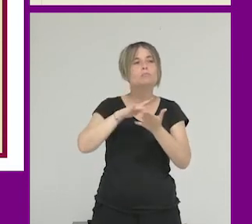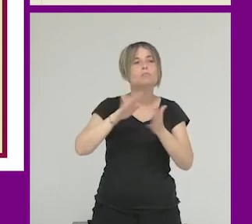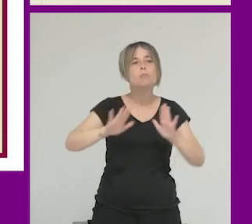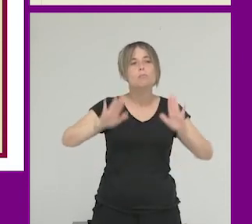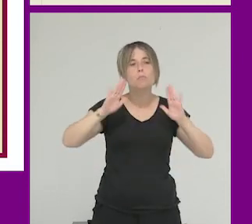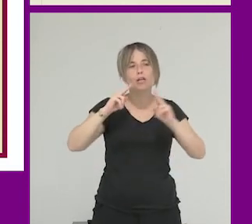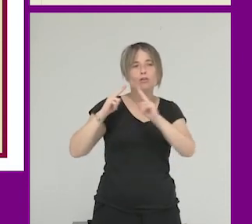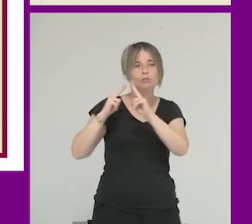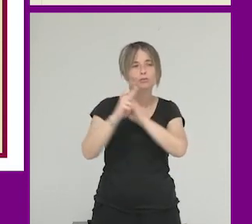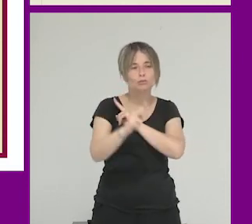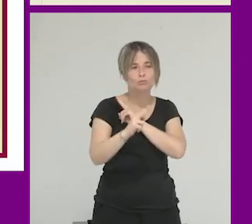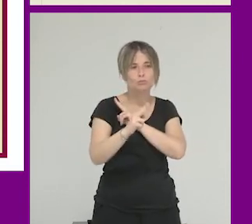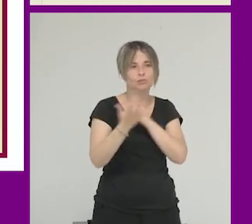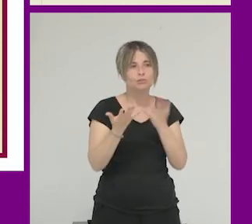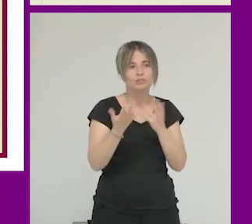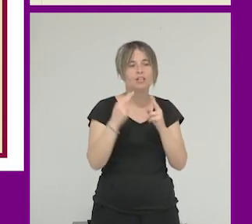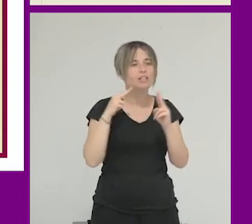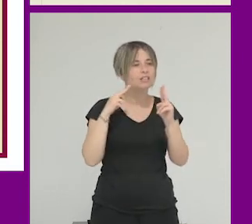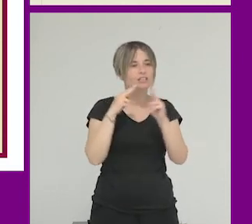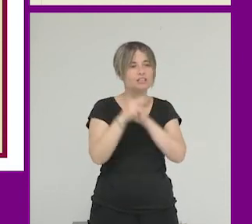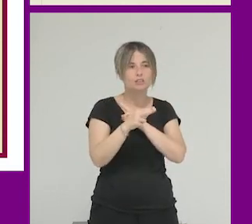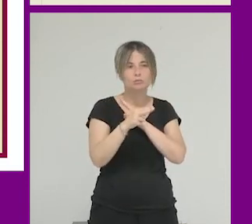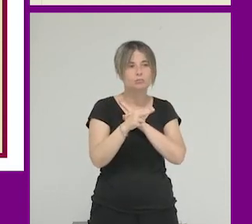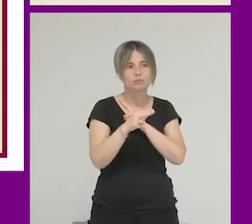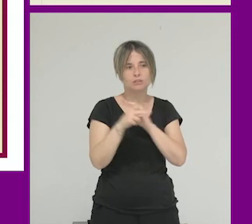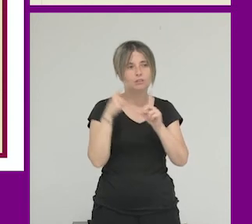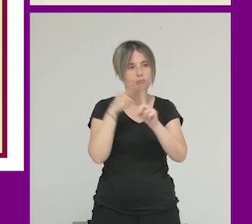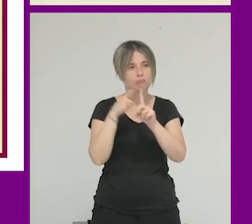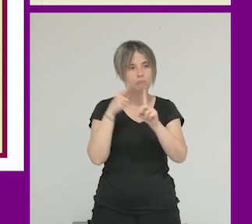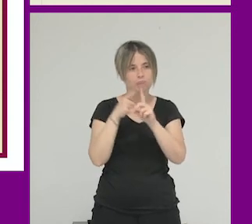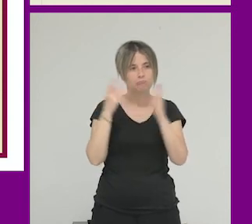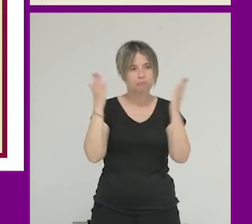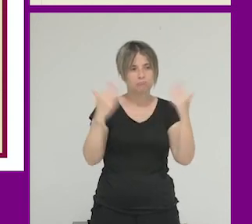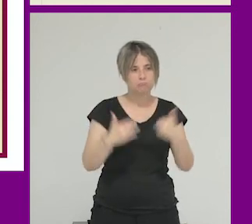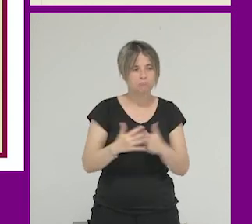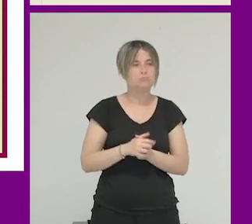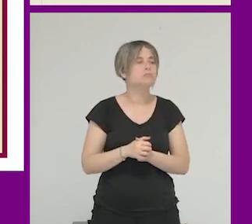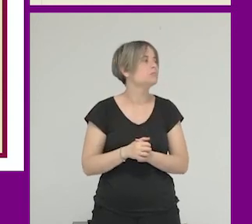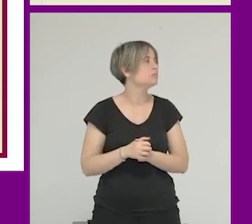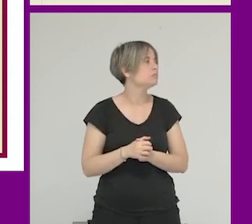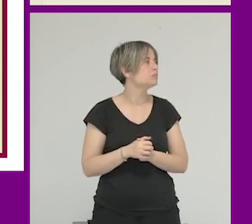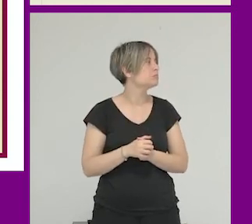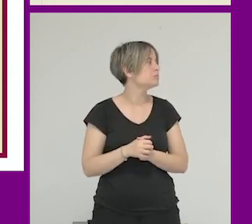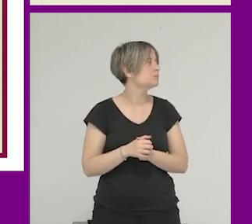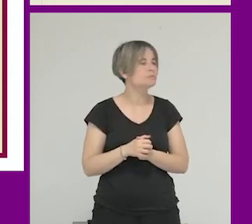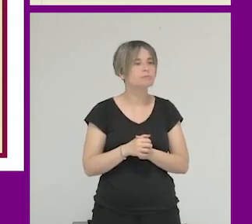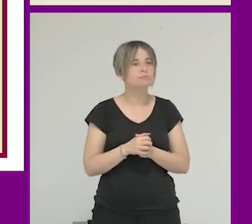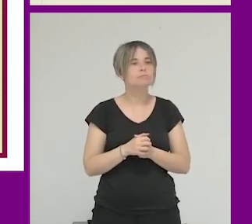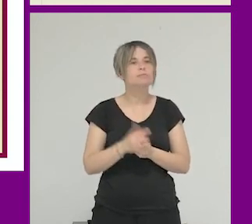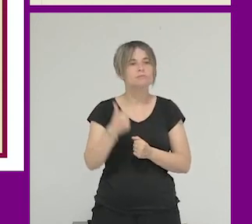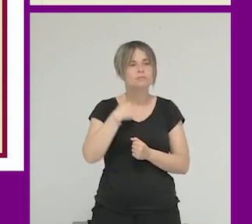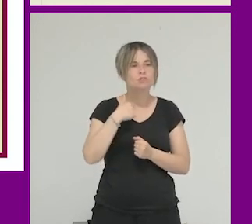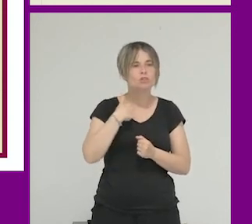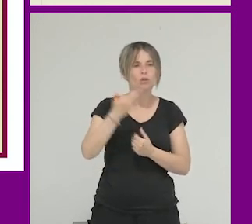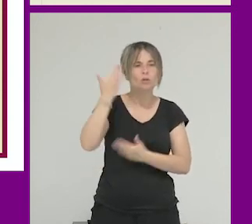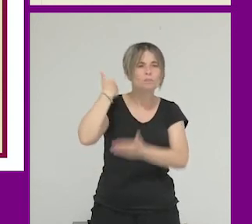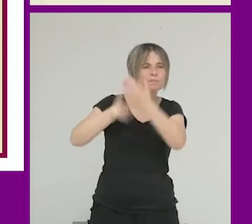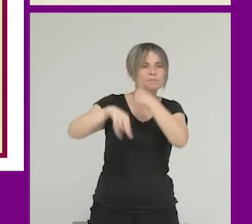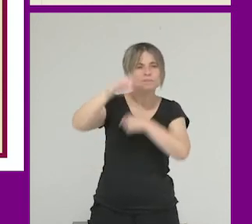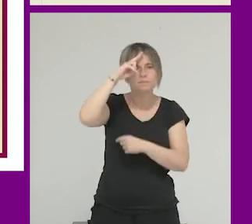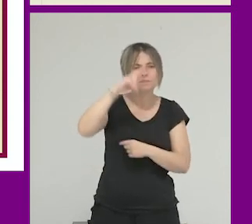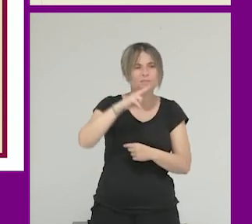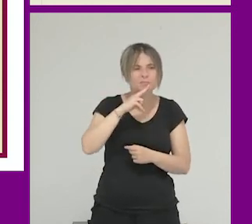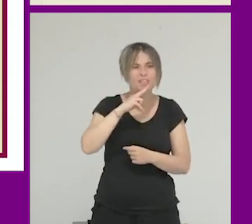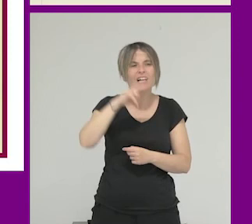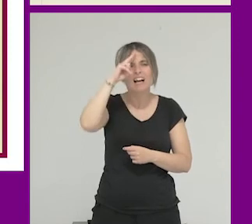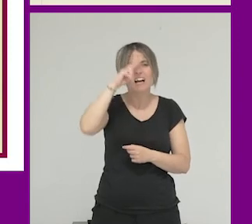erantzuna bihatzuko asmoekin, ez? Aita ni, horretia, zelan galdetu nire burua aita izan nahi zen, zer da